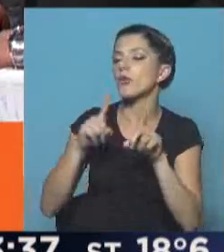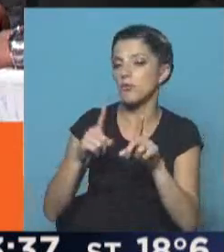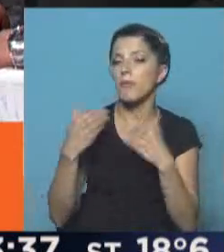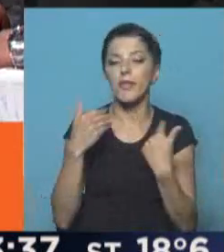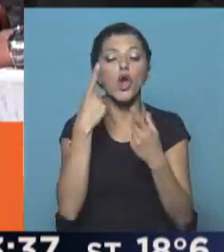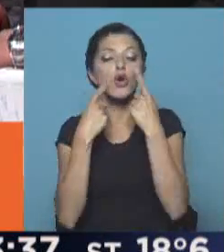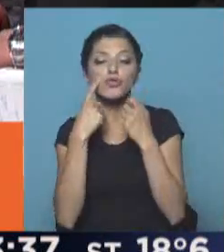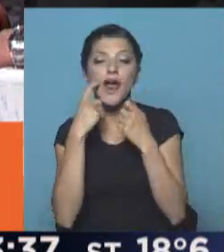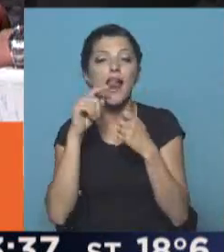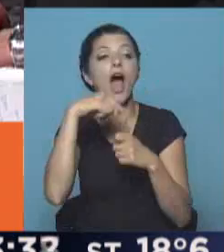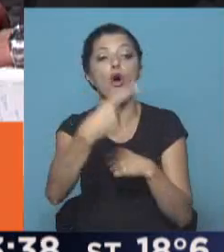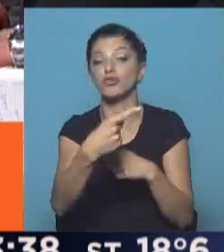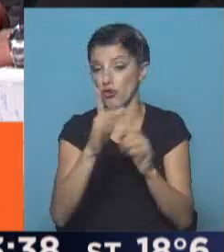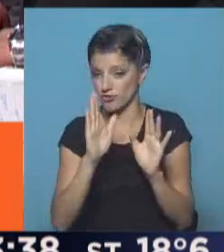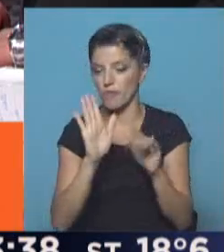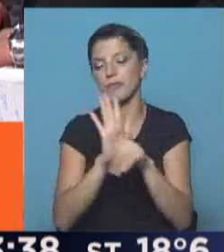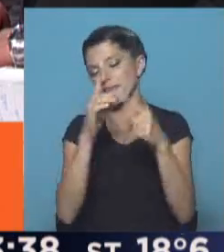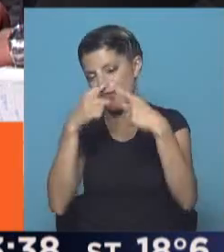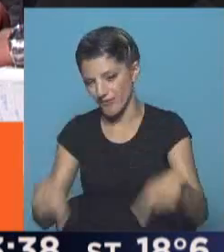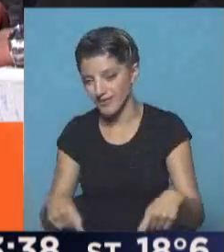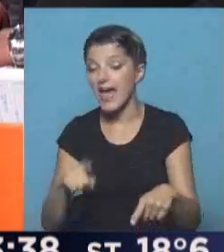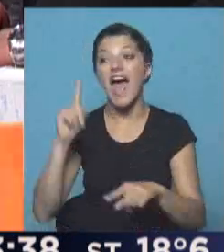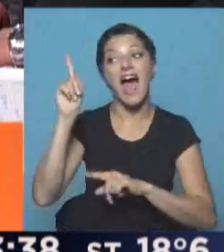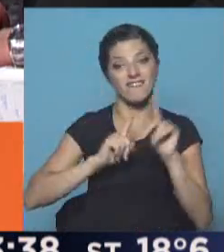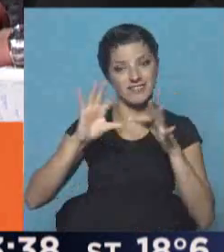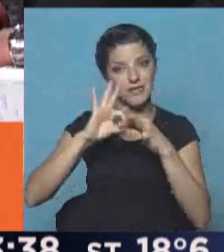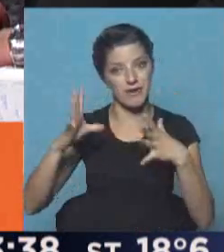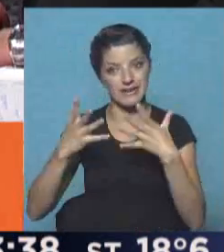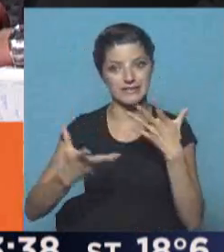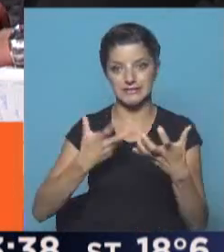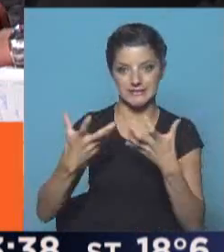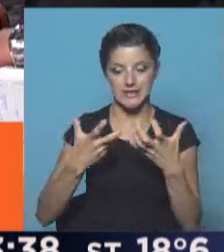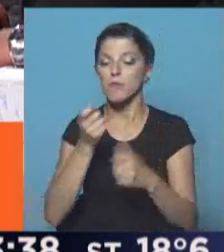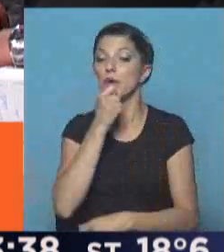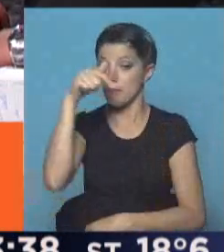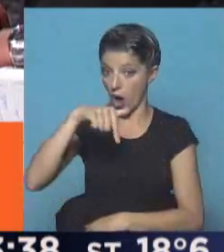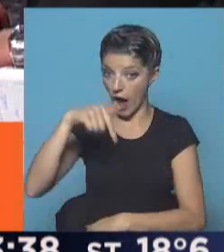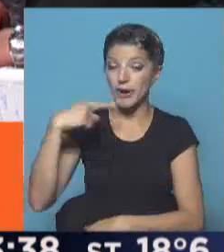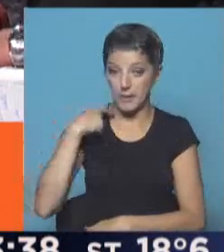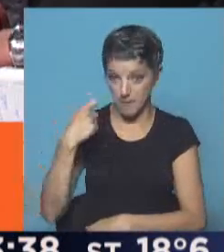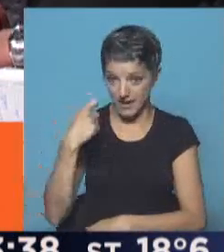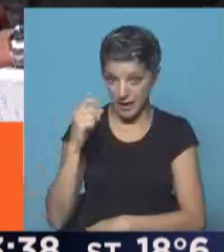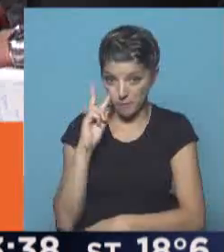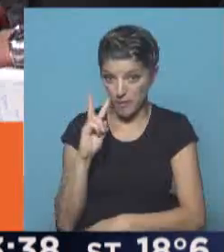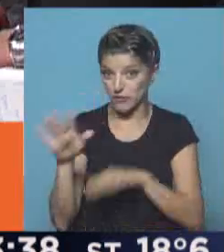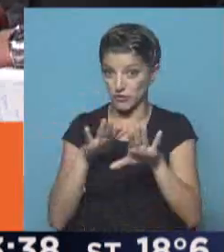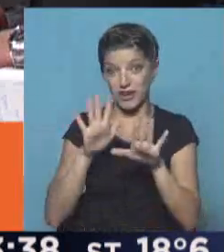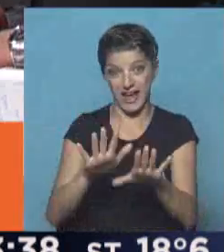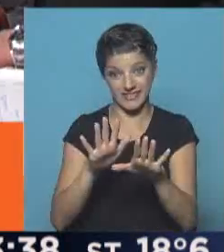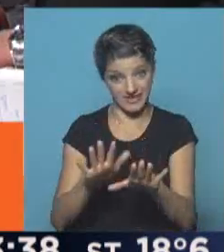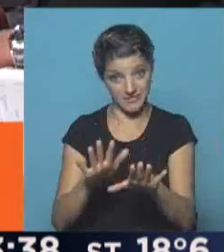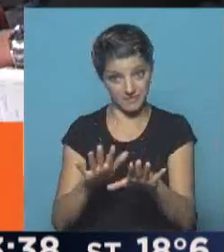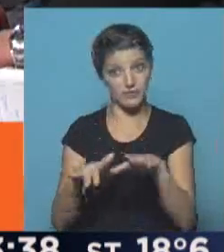otros diferentes, la democracia a veces hace agua. Y en este caso, en España, España está atravesando un